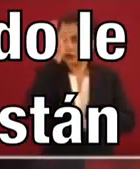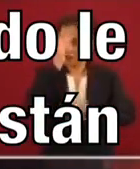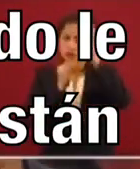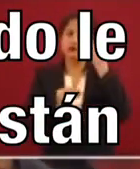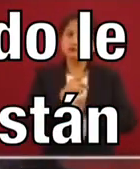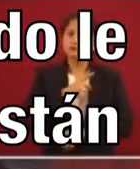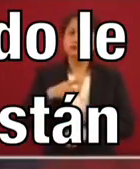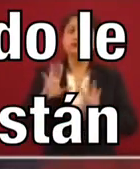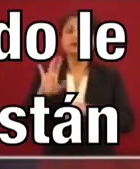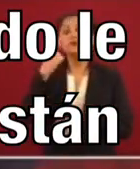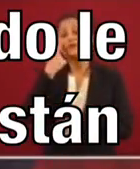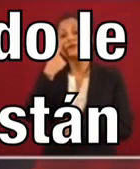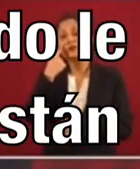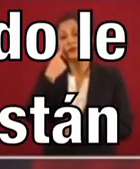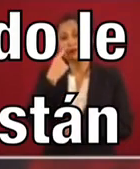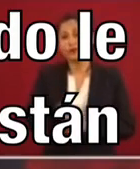si